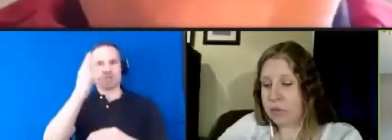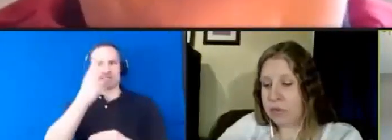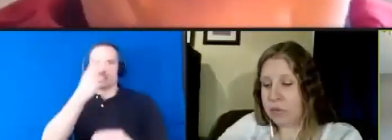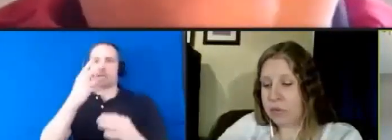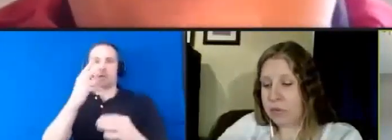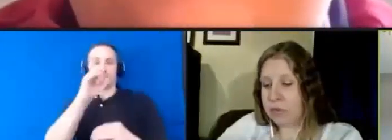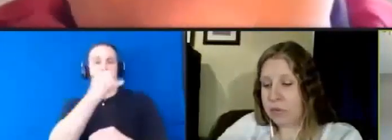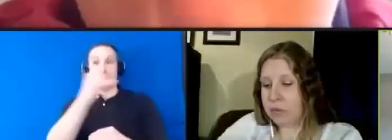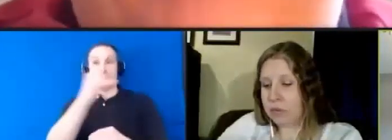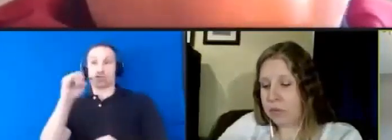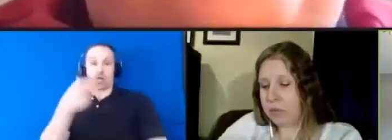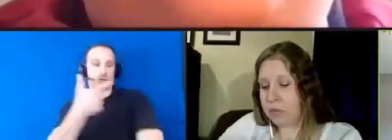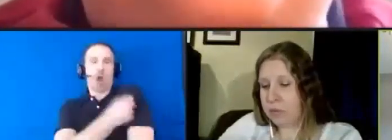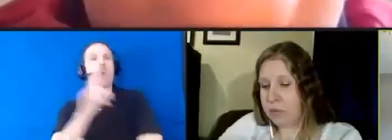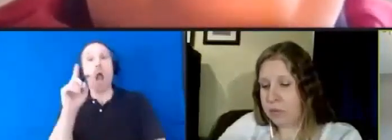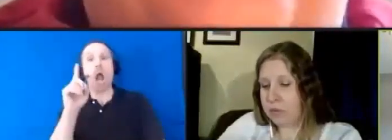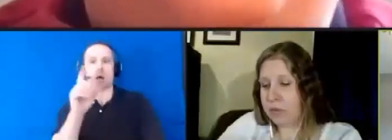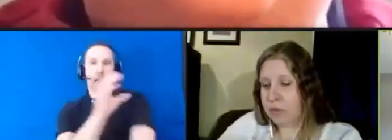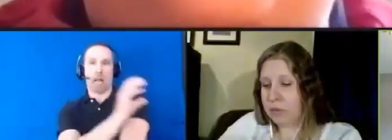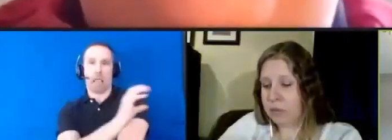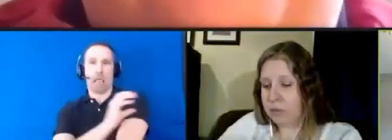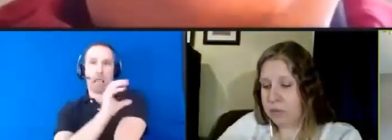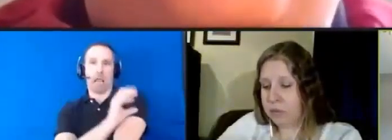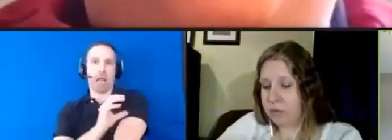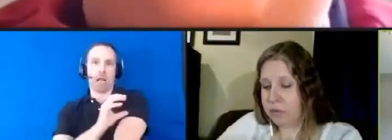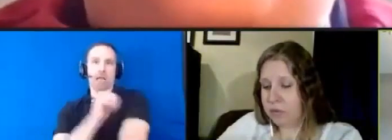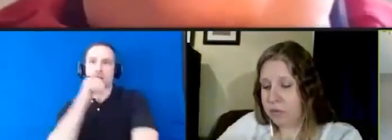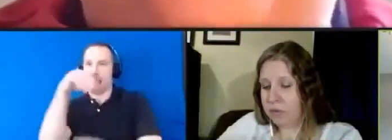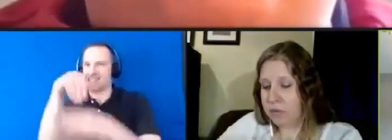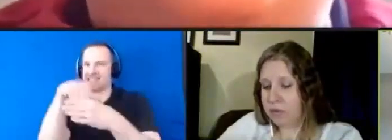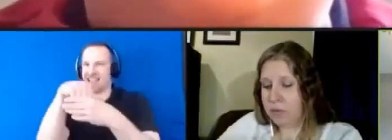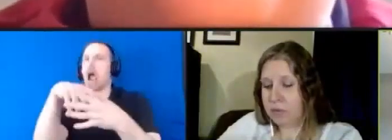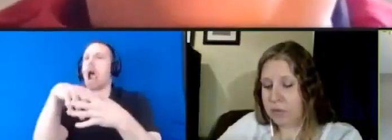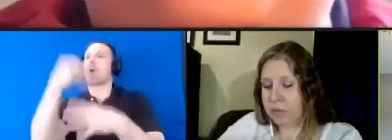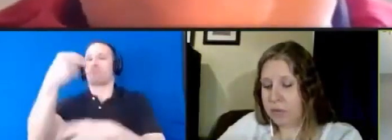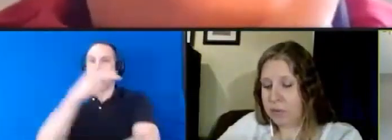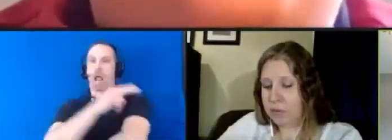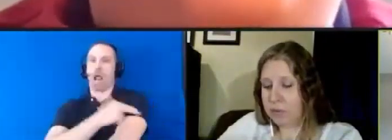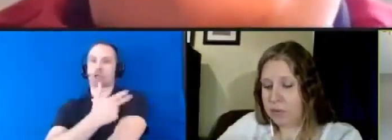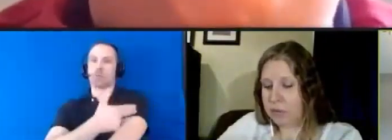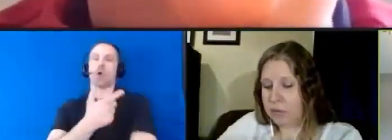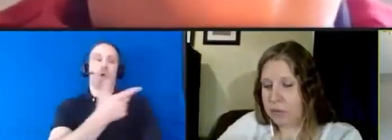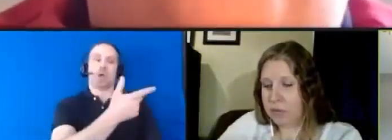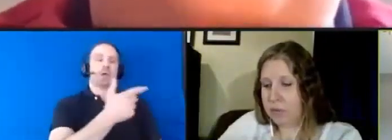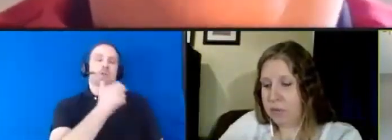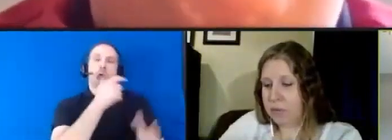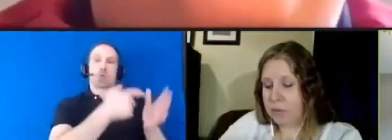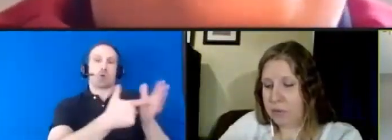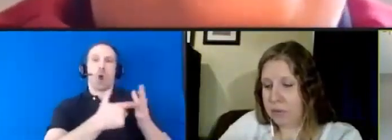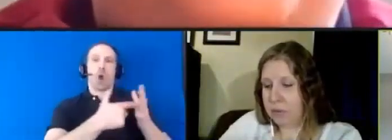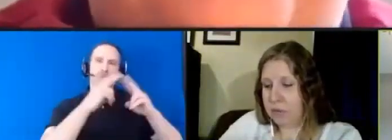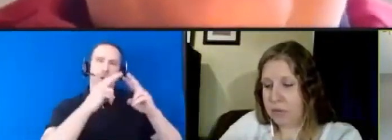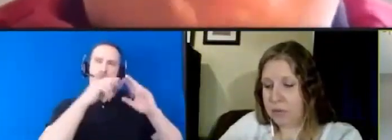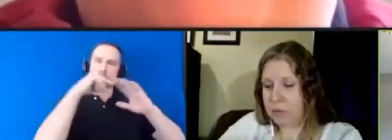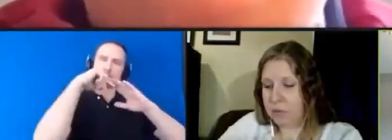cada estado el departamento de salud entonces te dice que vacuna te van a dar para para proveer así que sospecho que